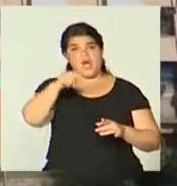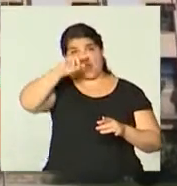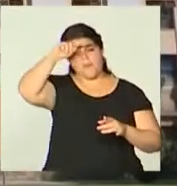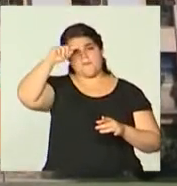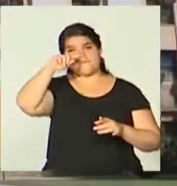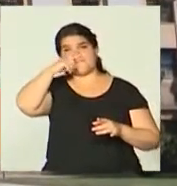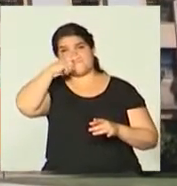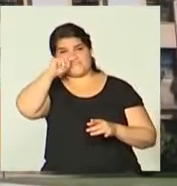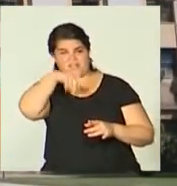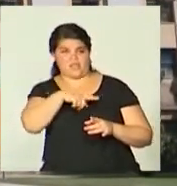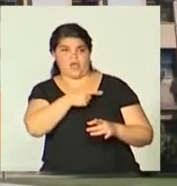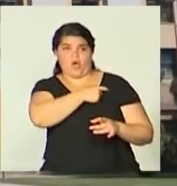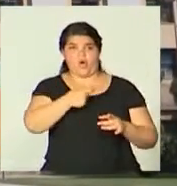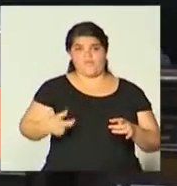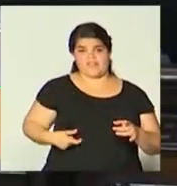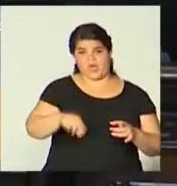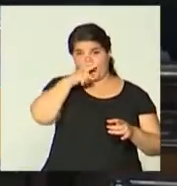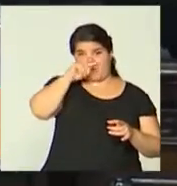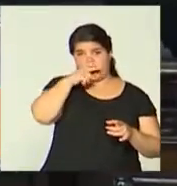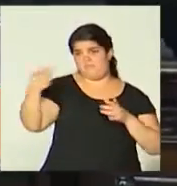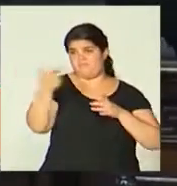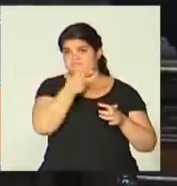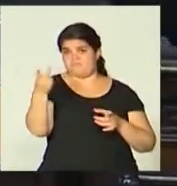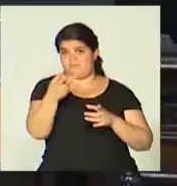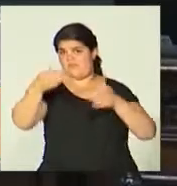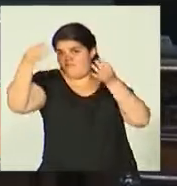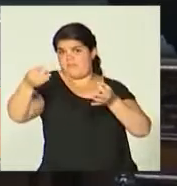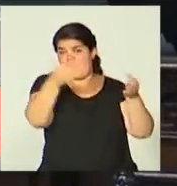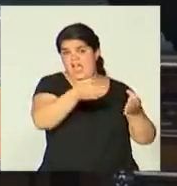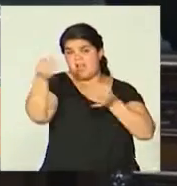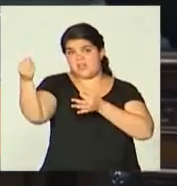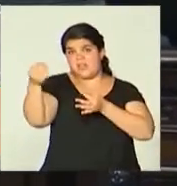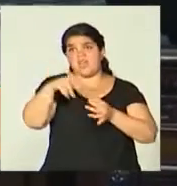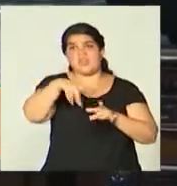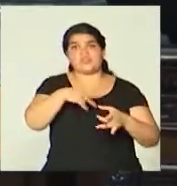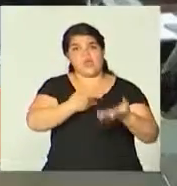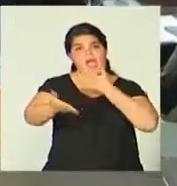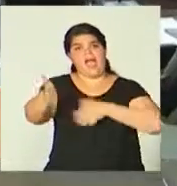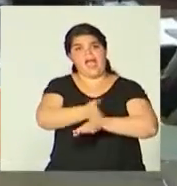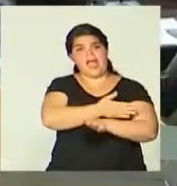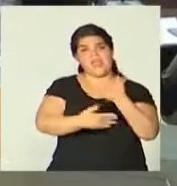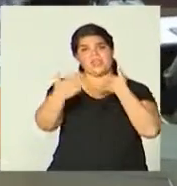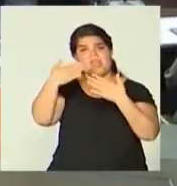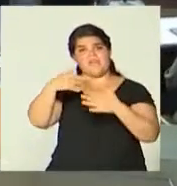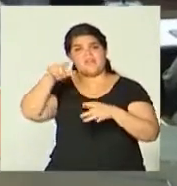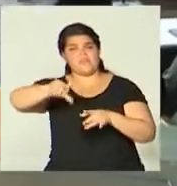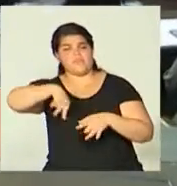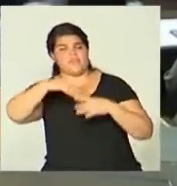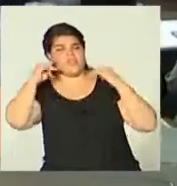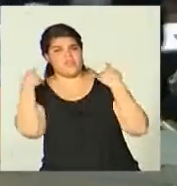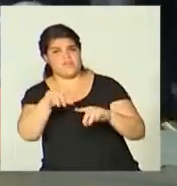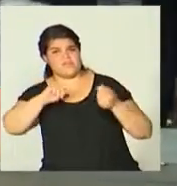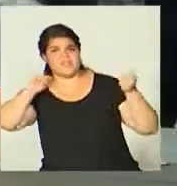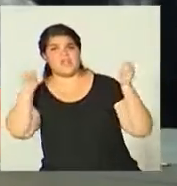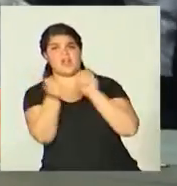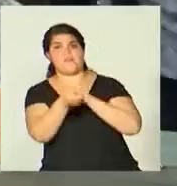el gobernador electo, antes de empezar a hablar, tiran esto, y después es muy difícil cambiarlo,